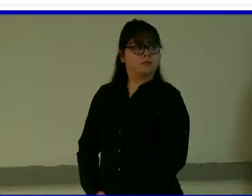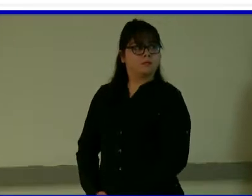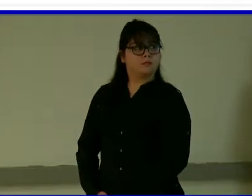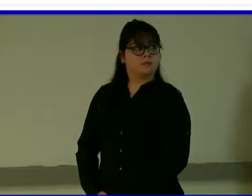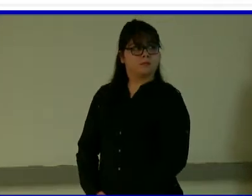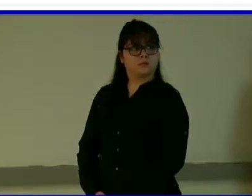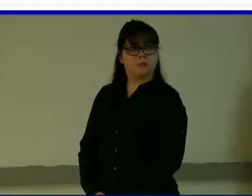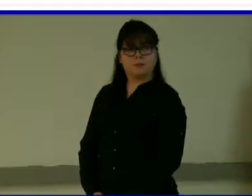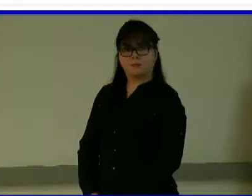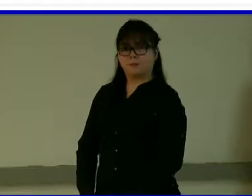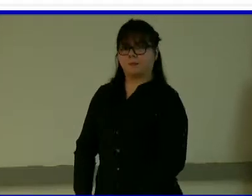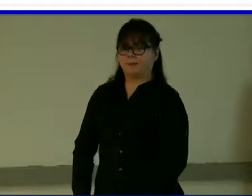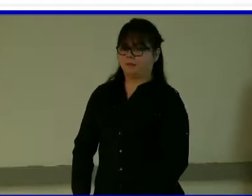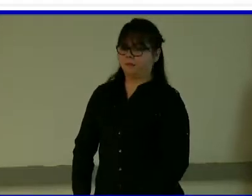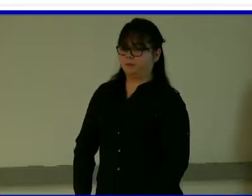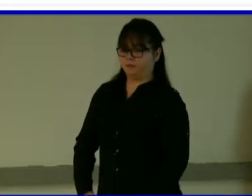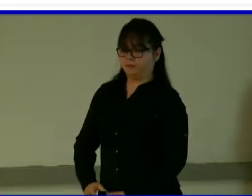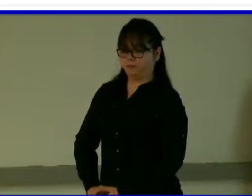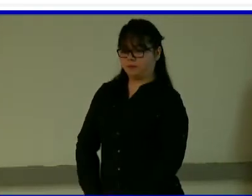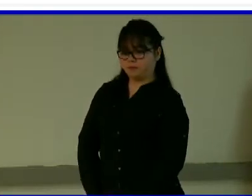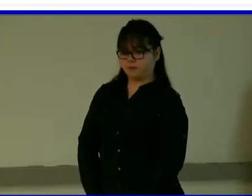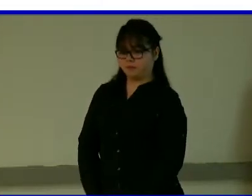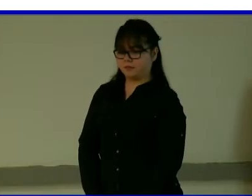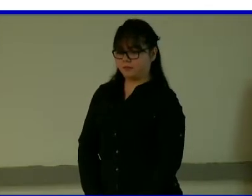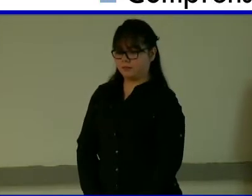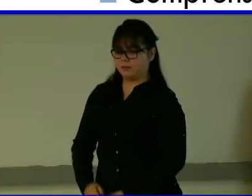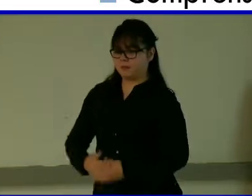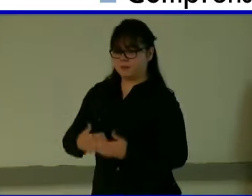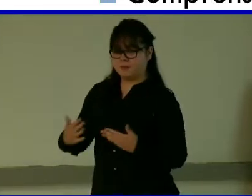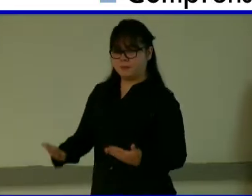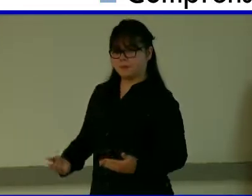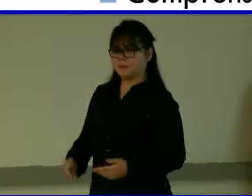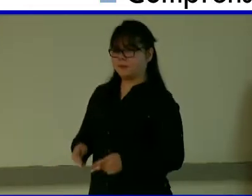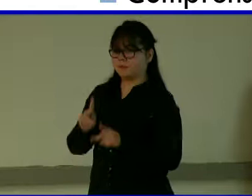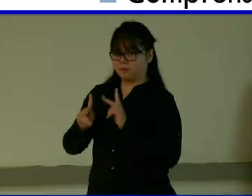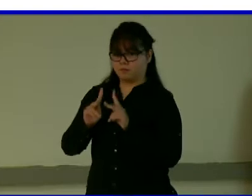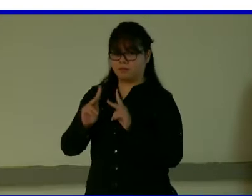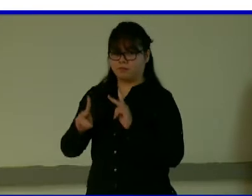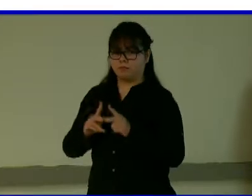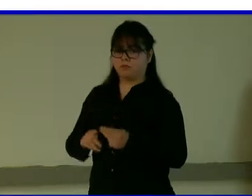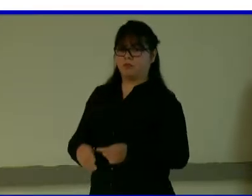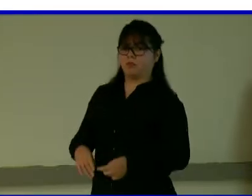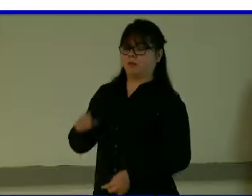Vamos a hablar de la dislexia ahora. Vamos a definir la dislexia.